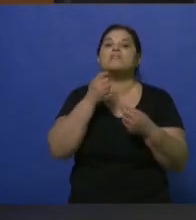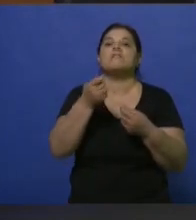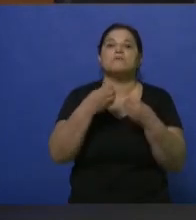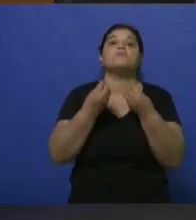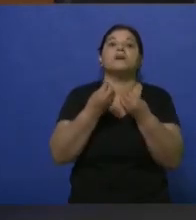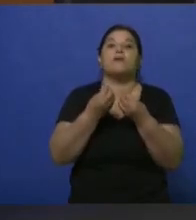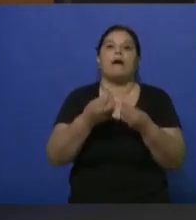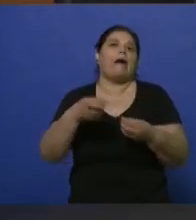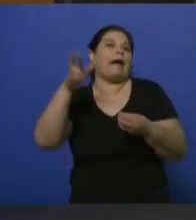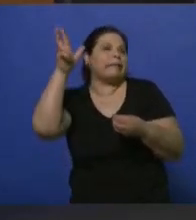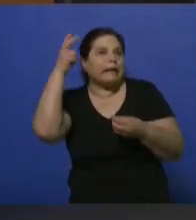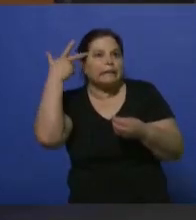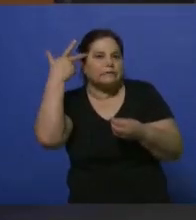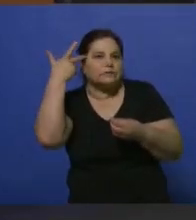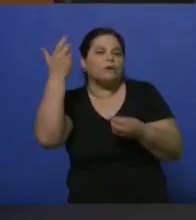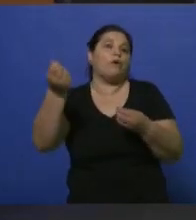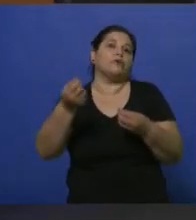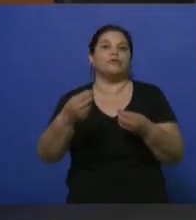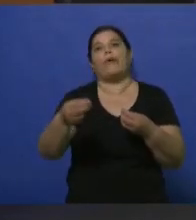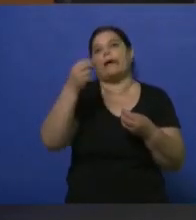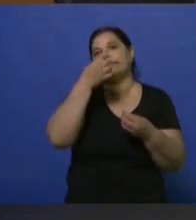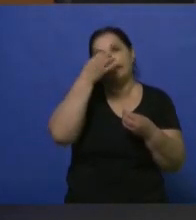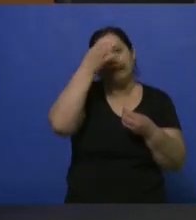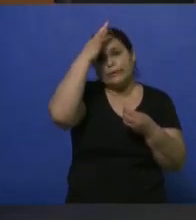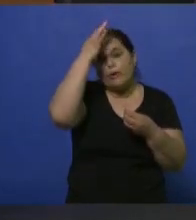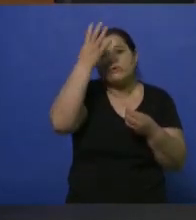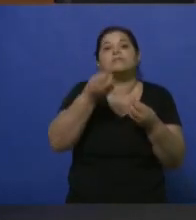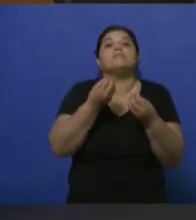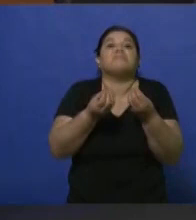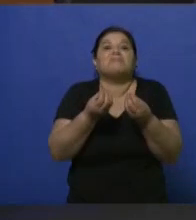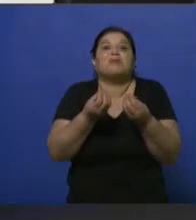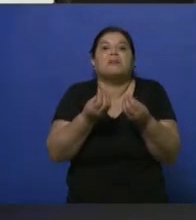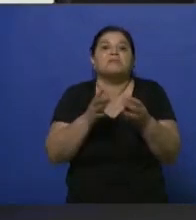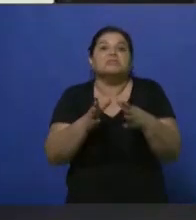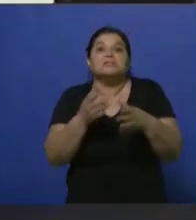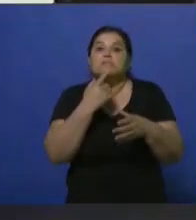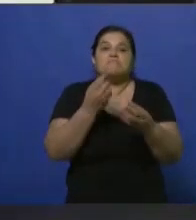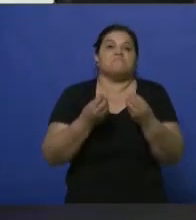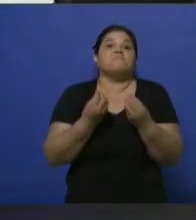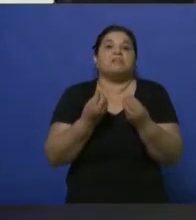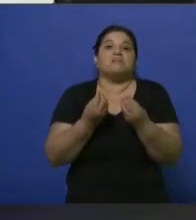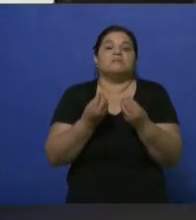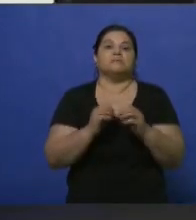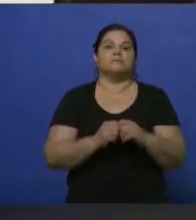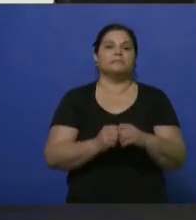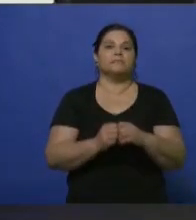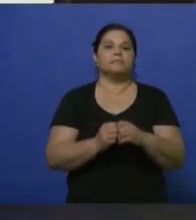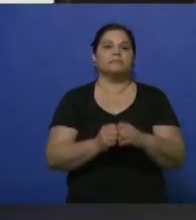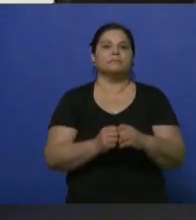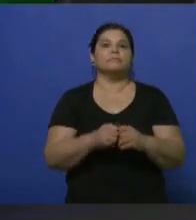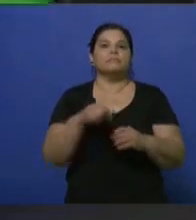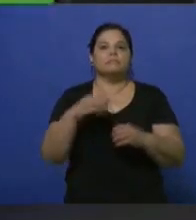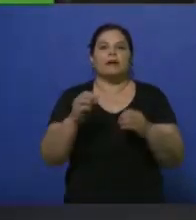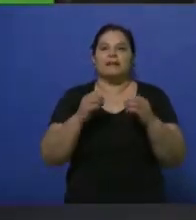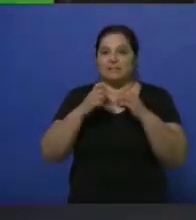Había gente que hablaba el 12, me quedo sin plata. La placa que tenemos habla de esto y quiero comentarlo porque antes de salir